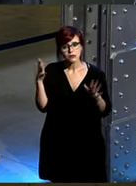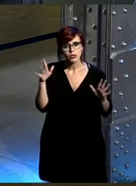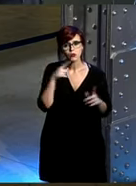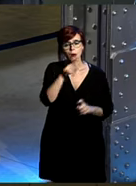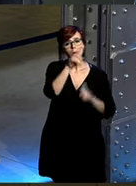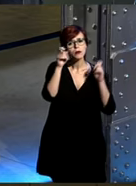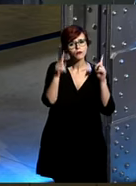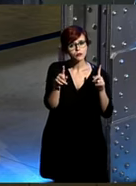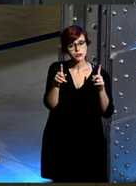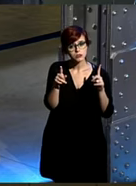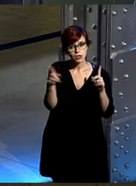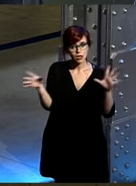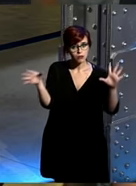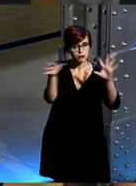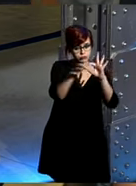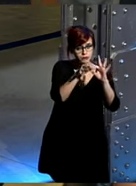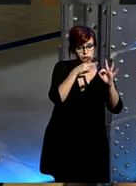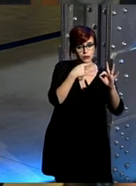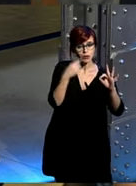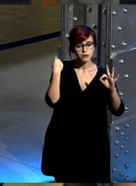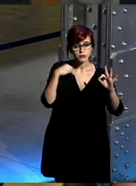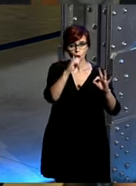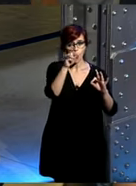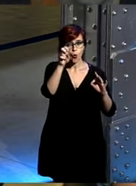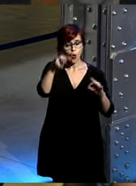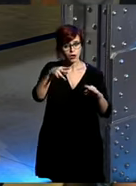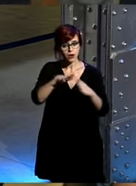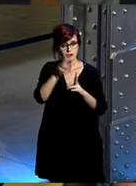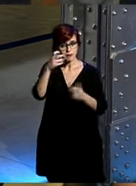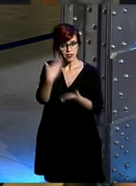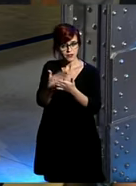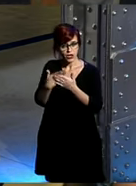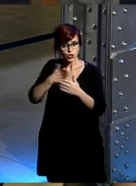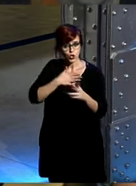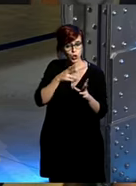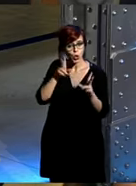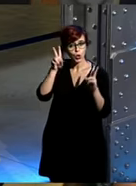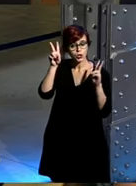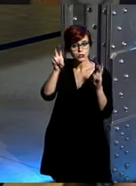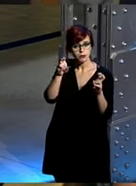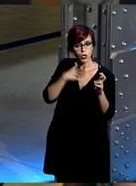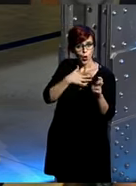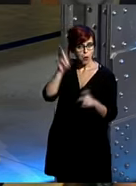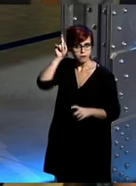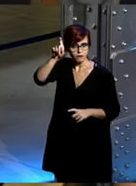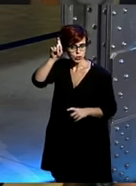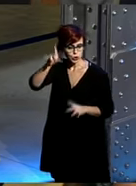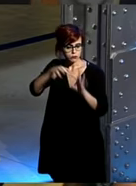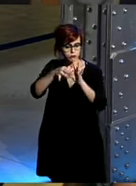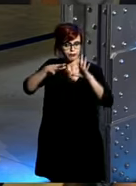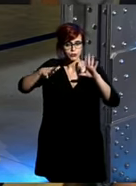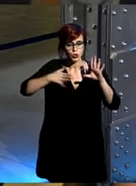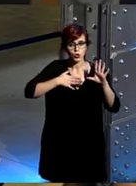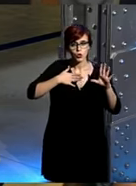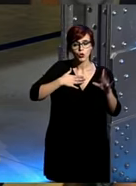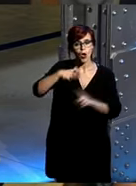muy bien la pregunta anterior porque yo iba en la línea de lo que comentaba Juan de la certificación. Yo no pertenezco al colectivo docente. Soy una persona